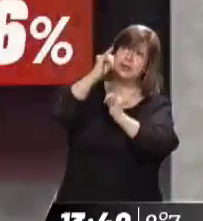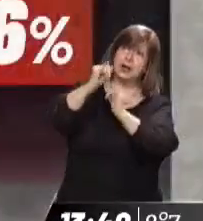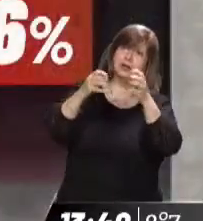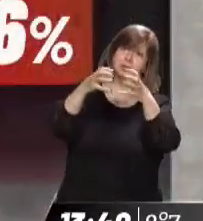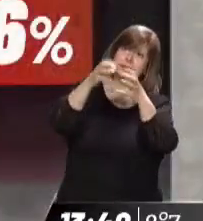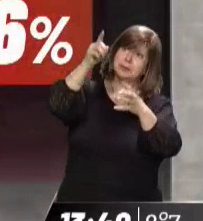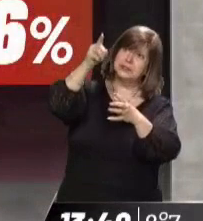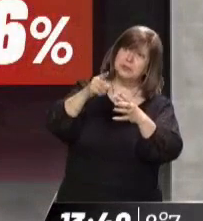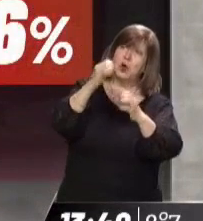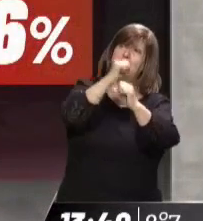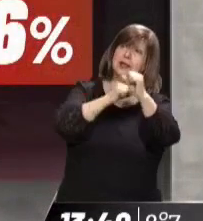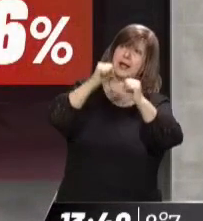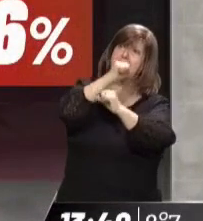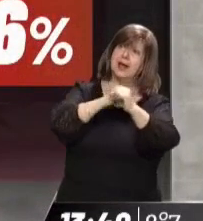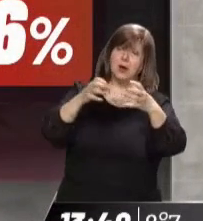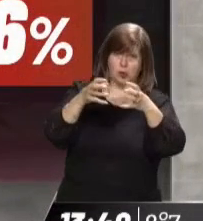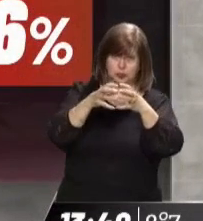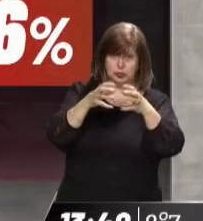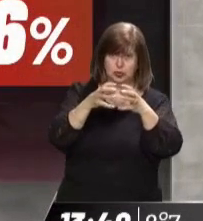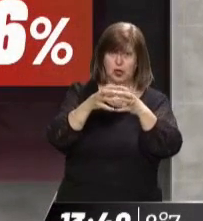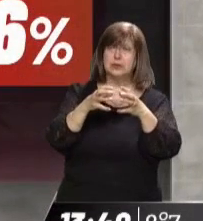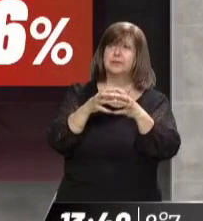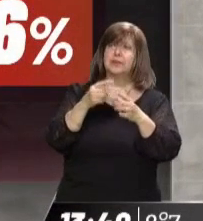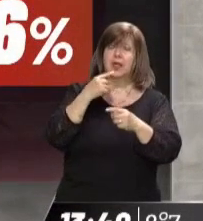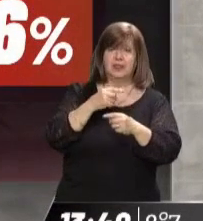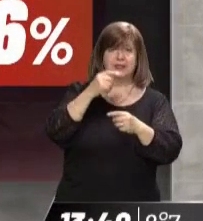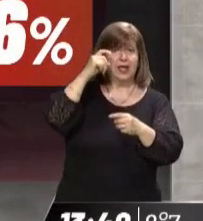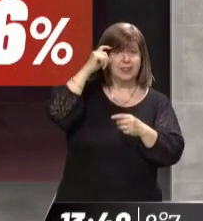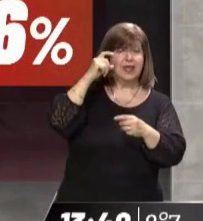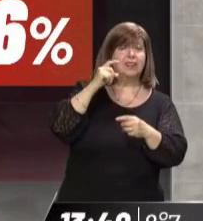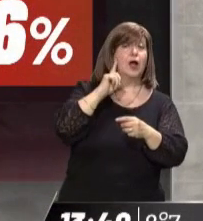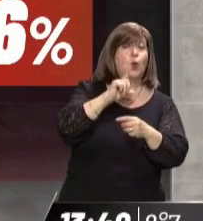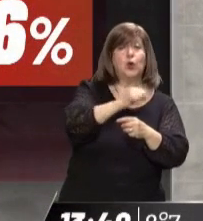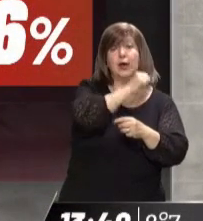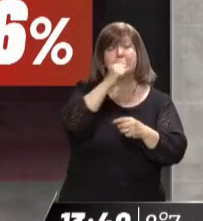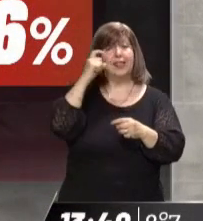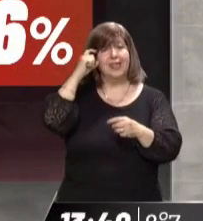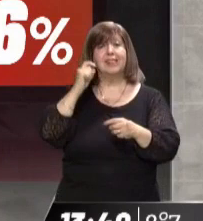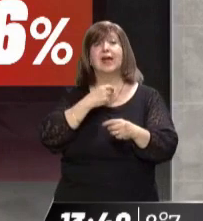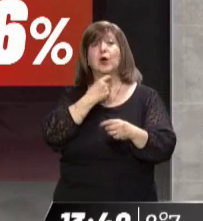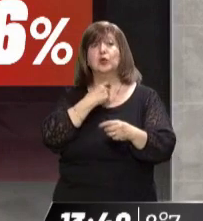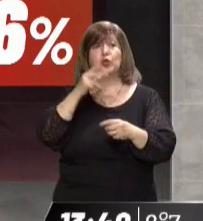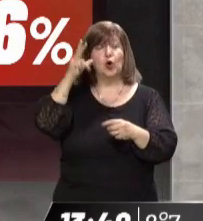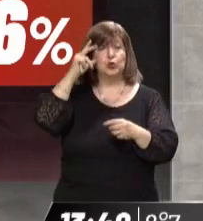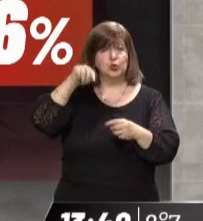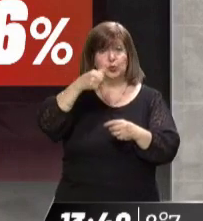Centro de Ingenieros de Mendoza. Fíjense ustedes, del 10 de julio al 10 de agosto, sí,